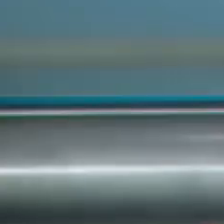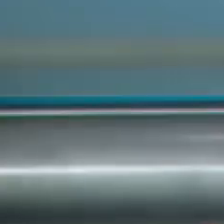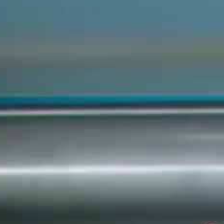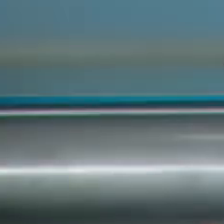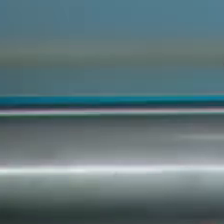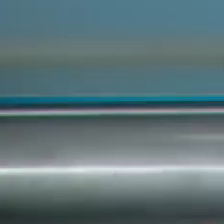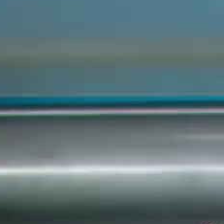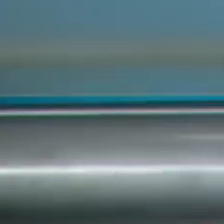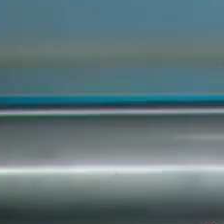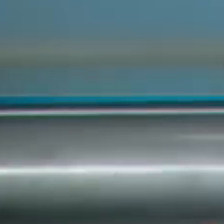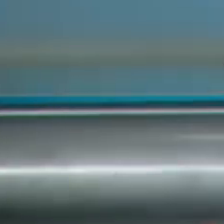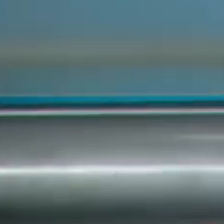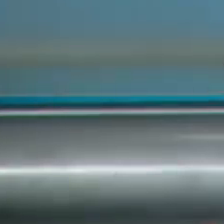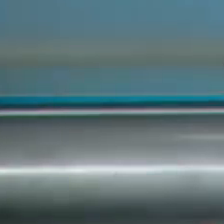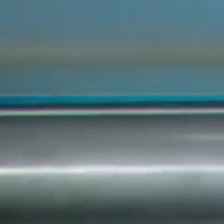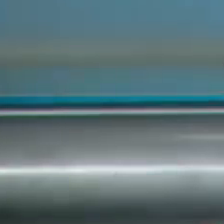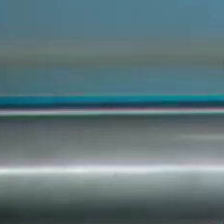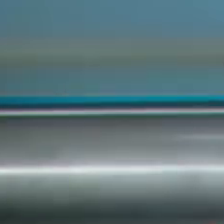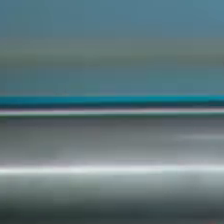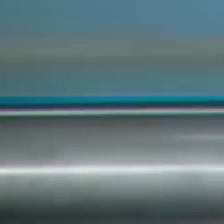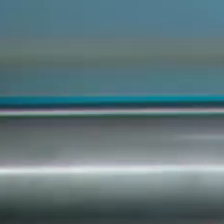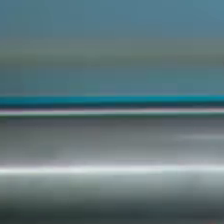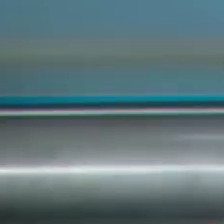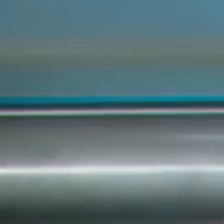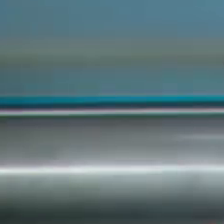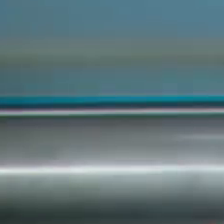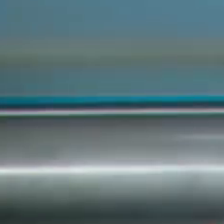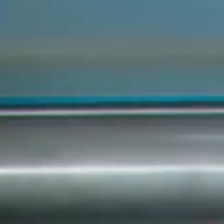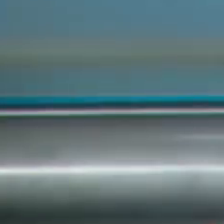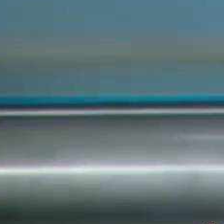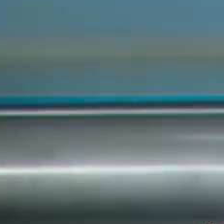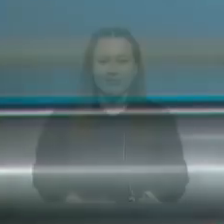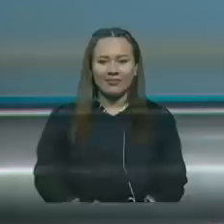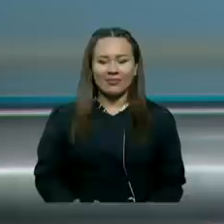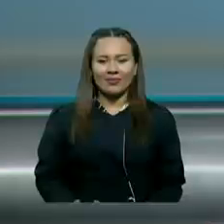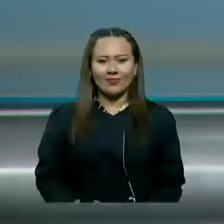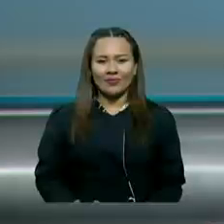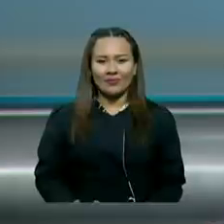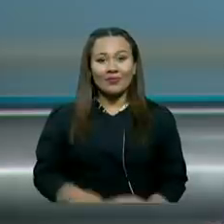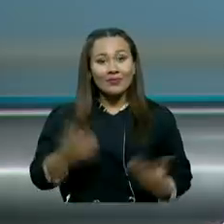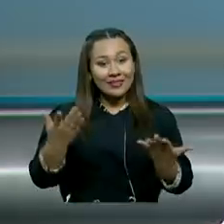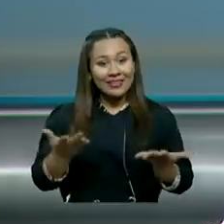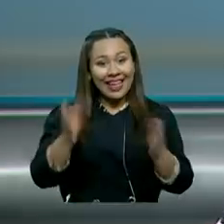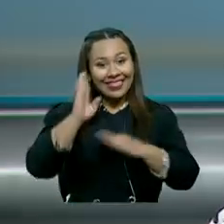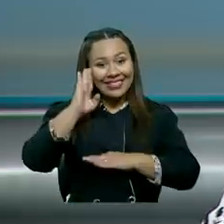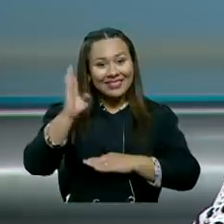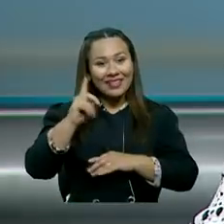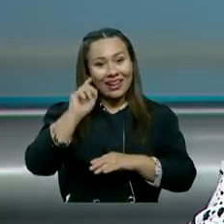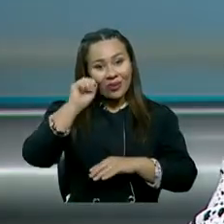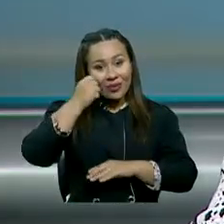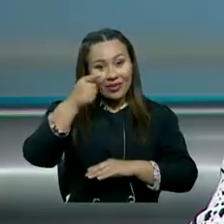Amigos, así nos despedimos. Recuerde que puede vernos desde cualquier parte del mundo a través del sitio web